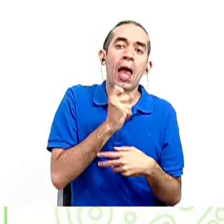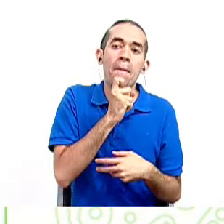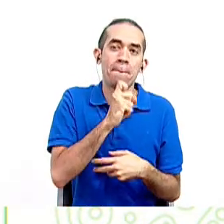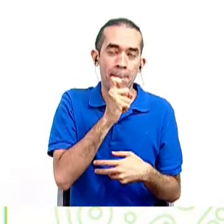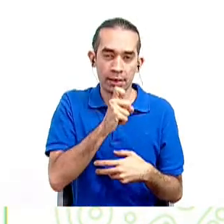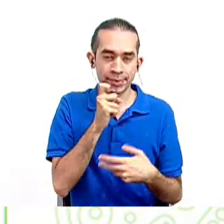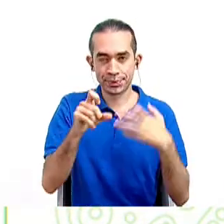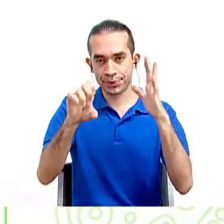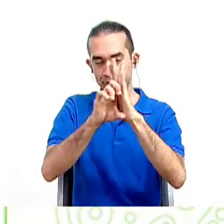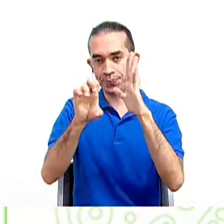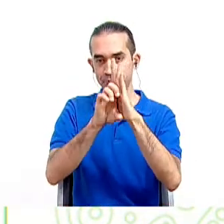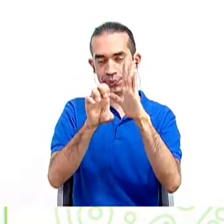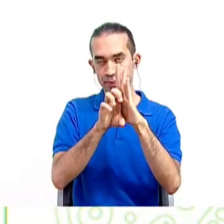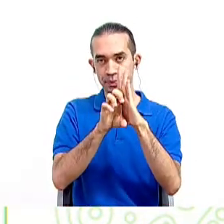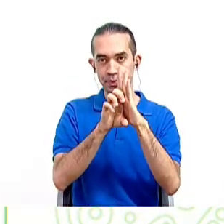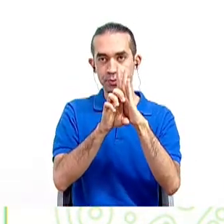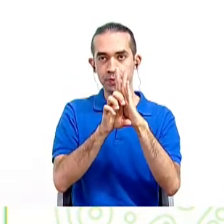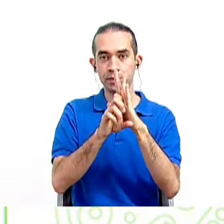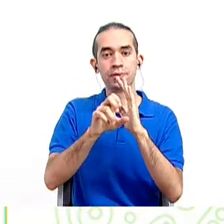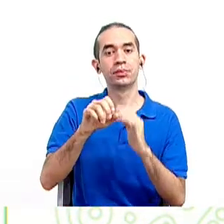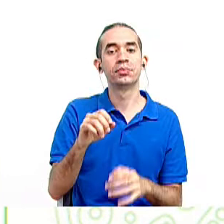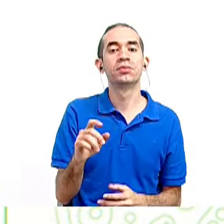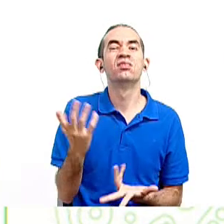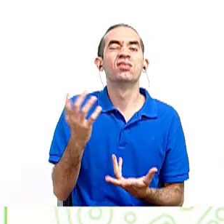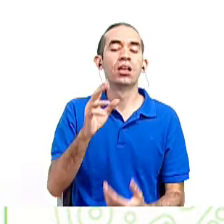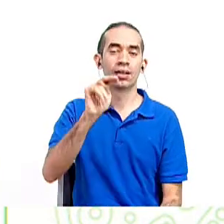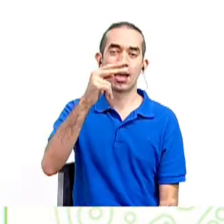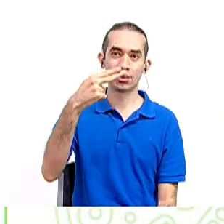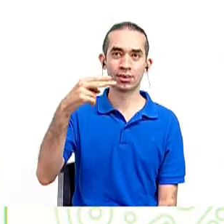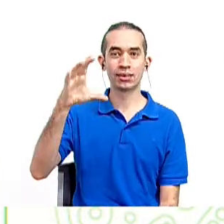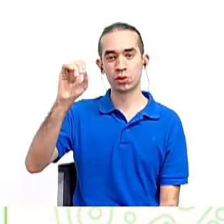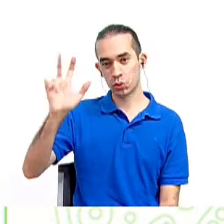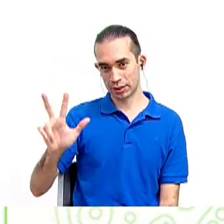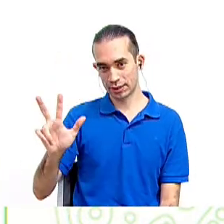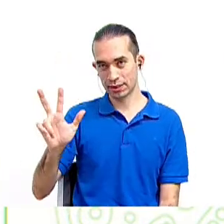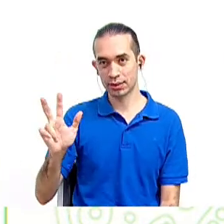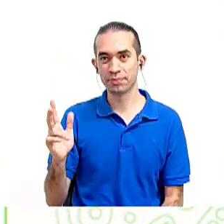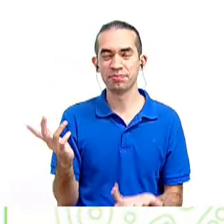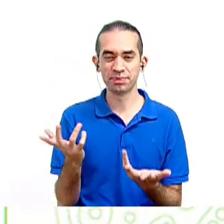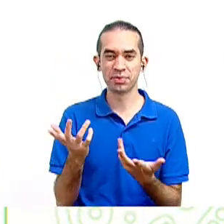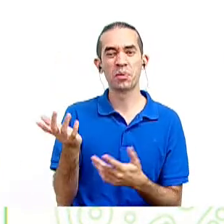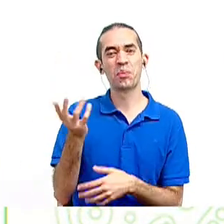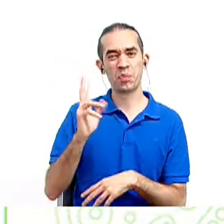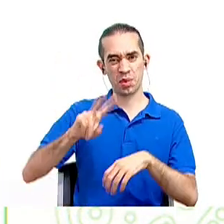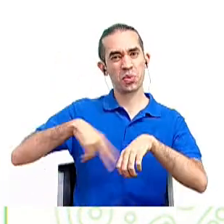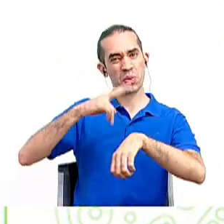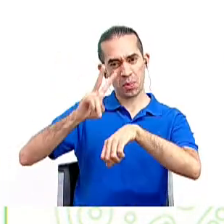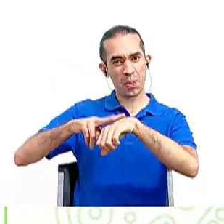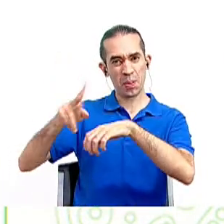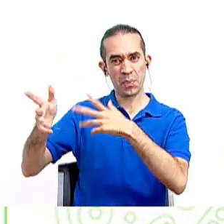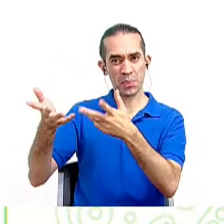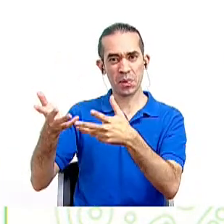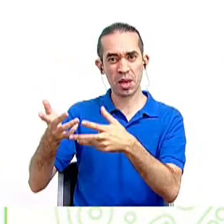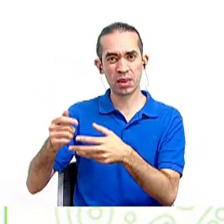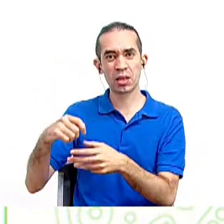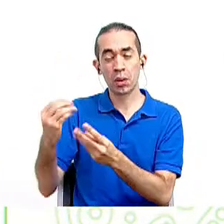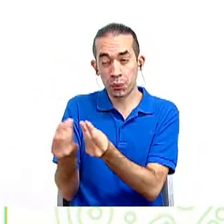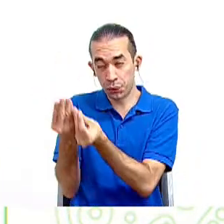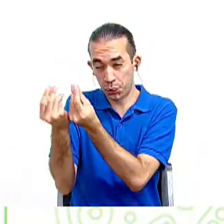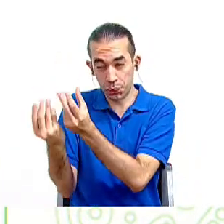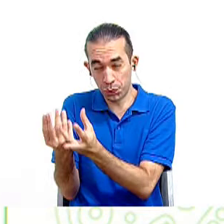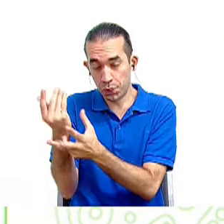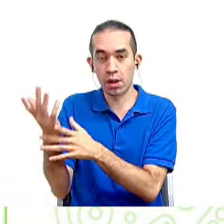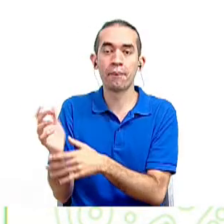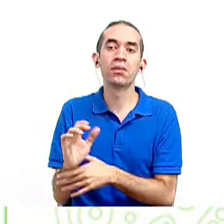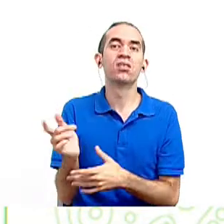que un ejemplo es el bicarbonato de sodio. En realidad ese es un nombre común, porque el nombre de nomenclatura sería